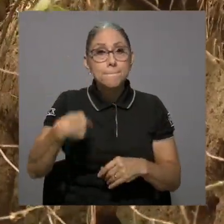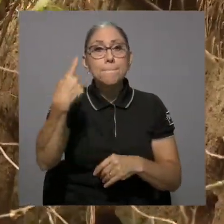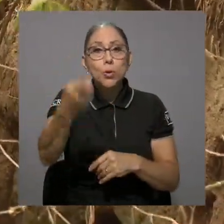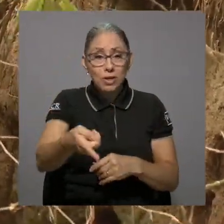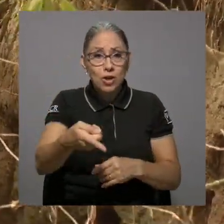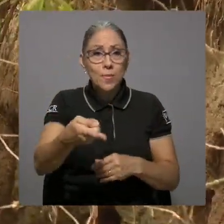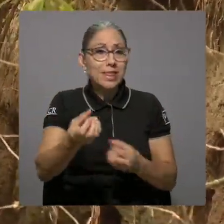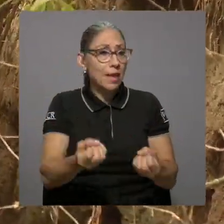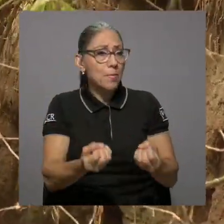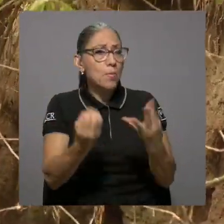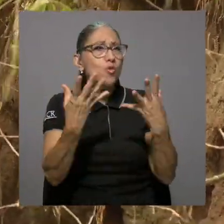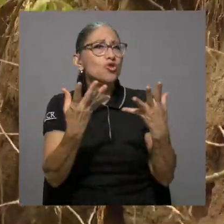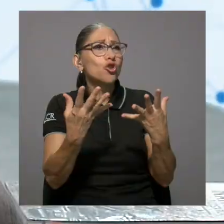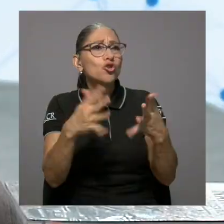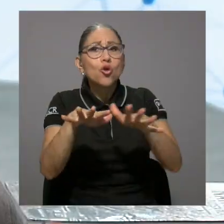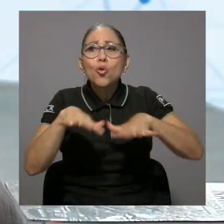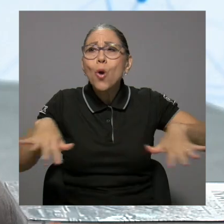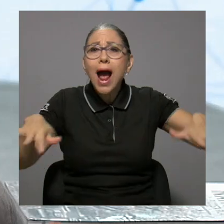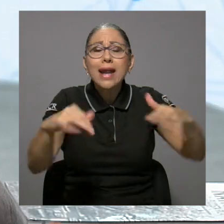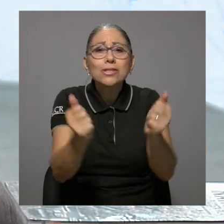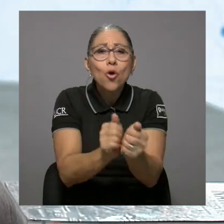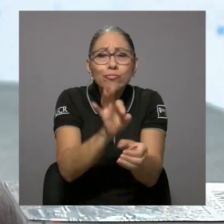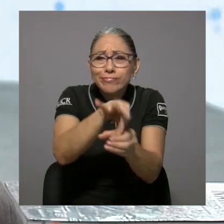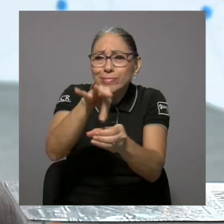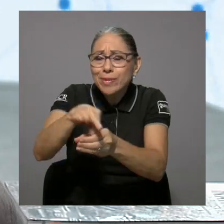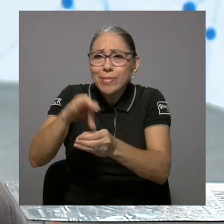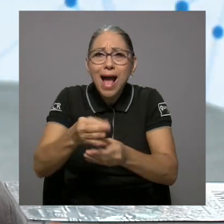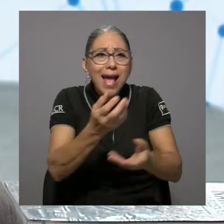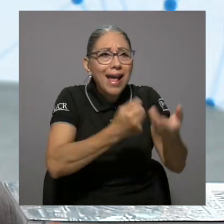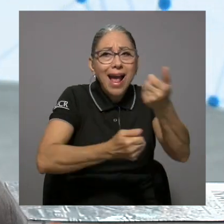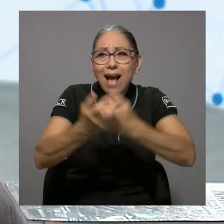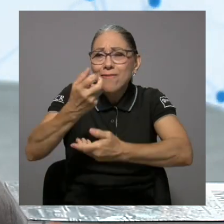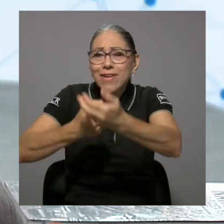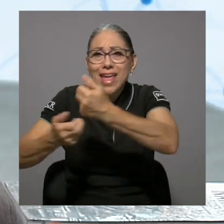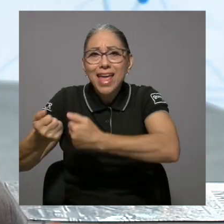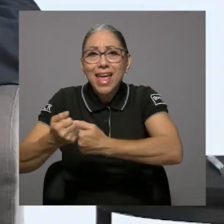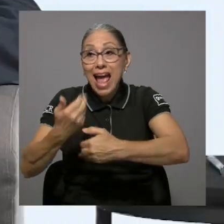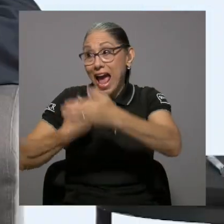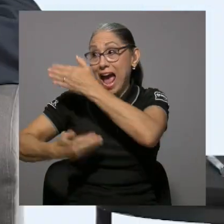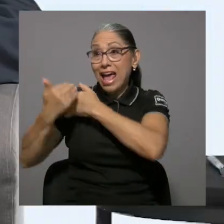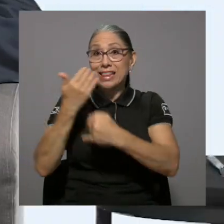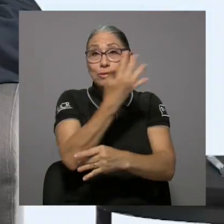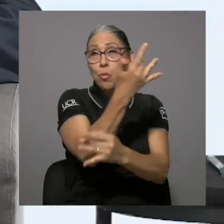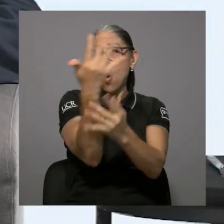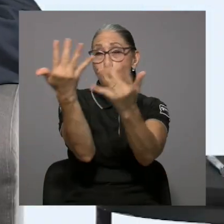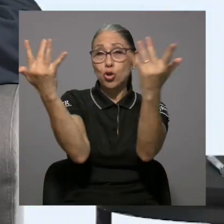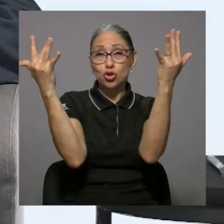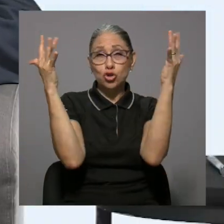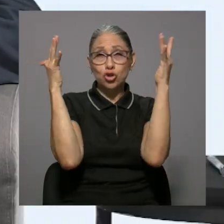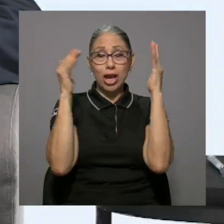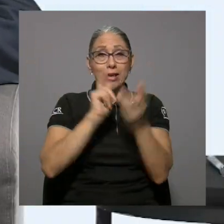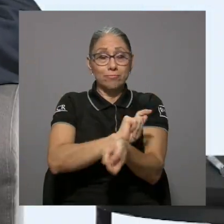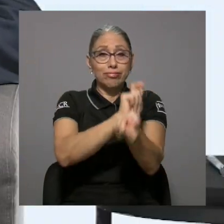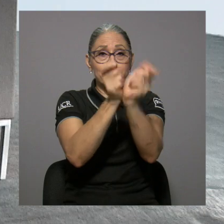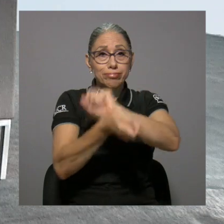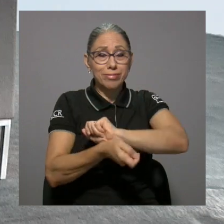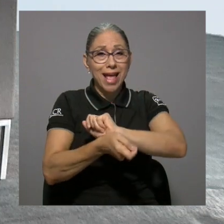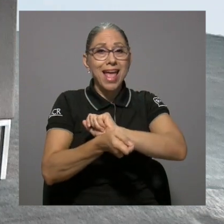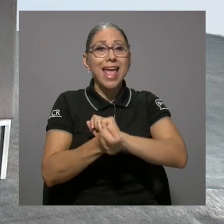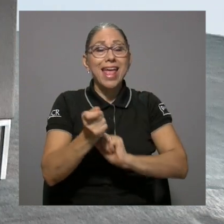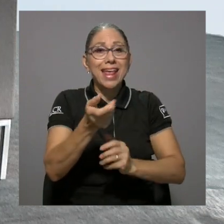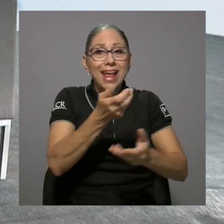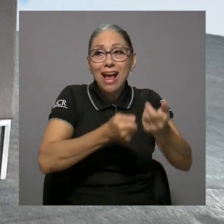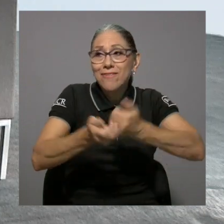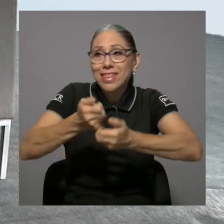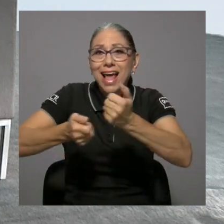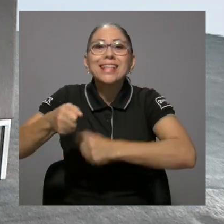Posteriormente hubo muchos cafetales, ¿verdad? Entonces era como el... Ese bosque se transformó en cafetales. Se transformó en cafetales,